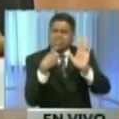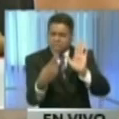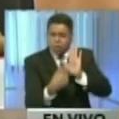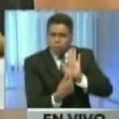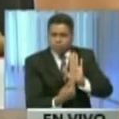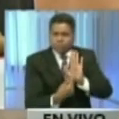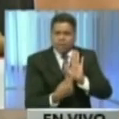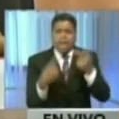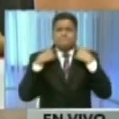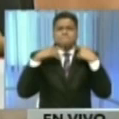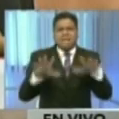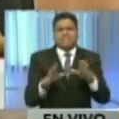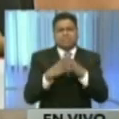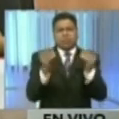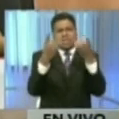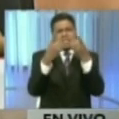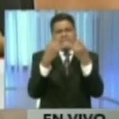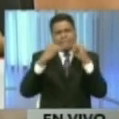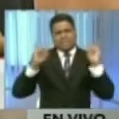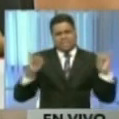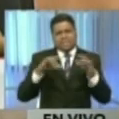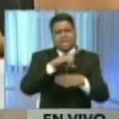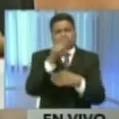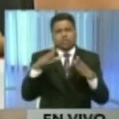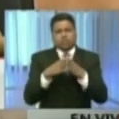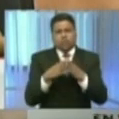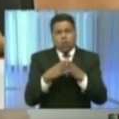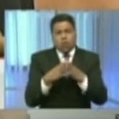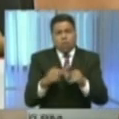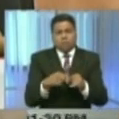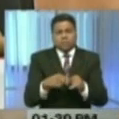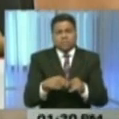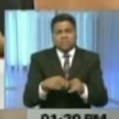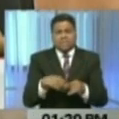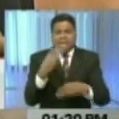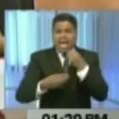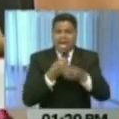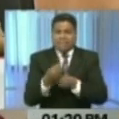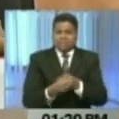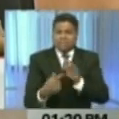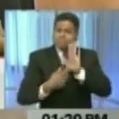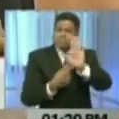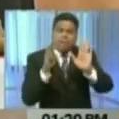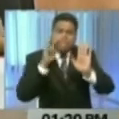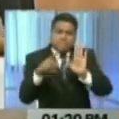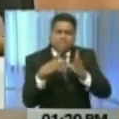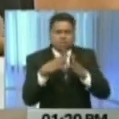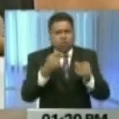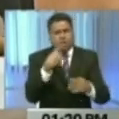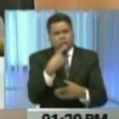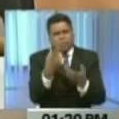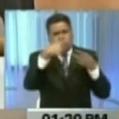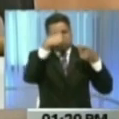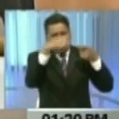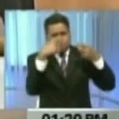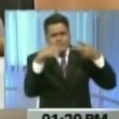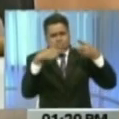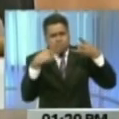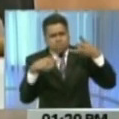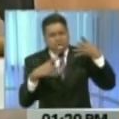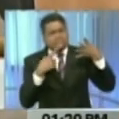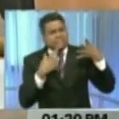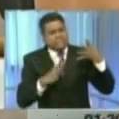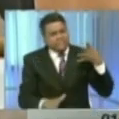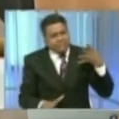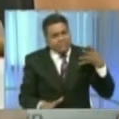en pérdida de su independencia o ausencia de parcialidad en sus respectivas actuaciones. Vistas las cosas que usted acaba de mencionar, que tienen que ver